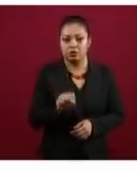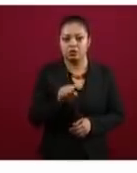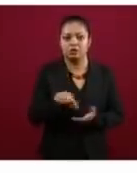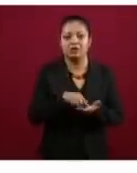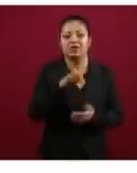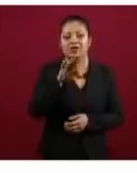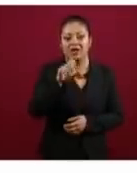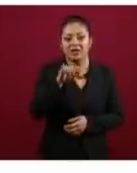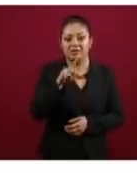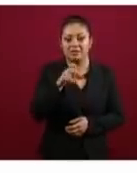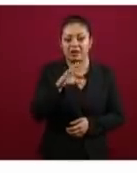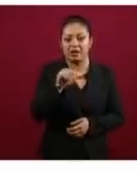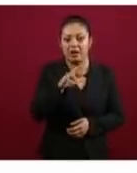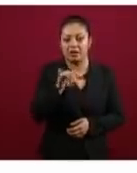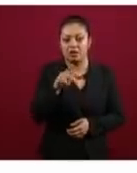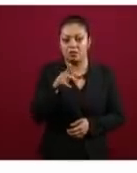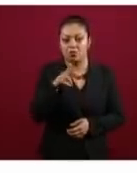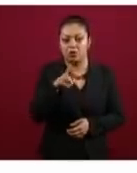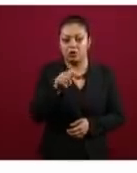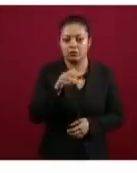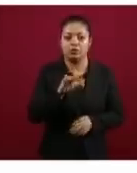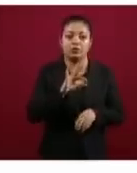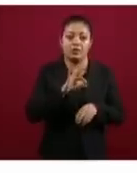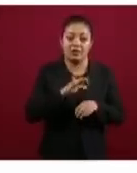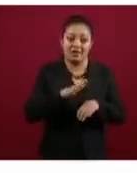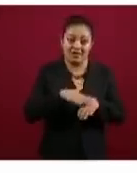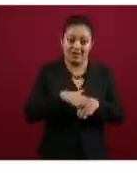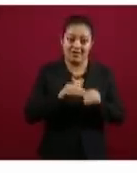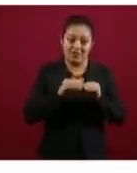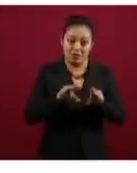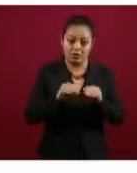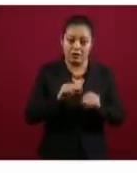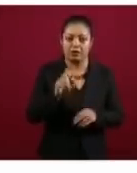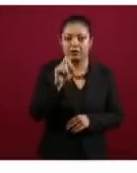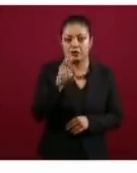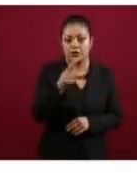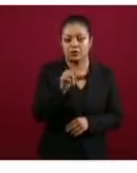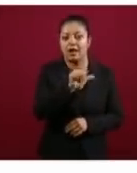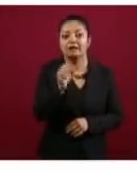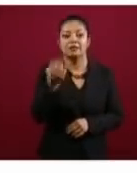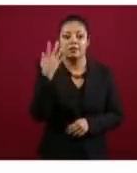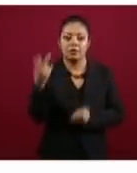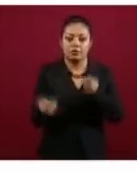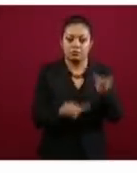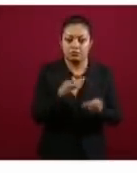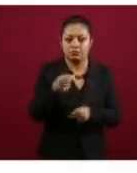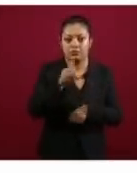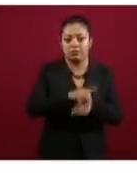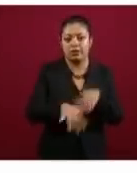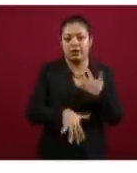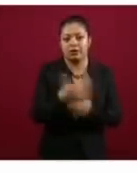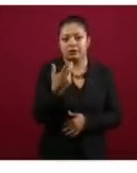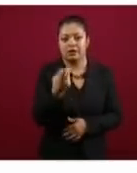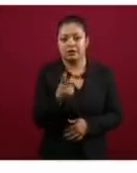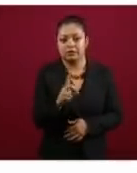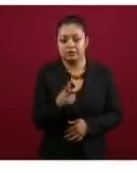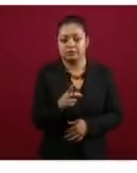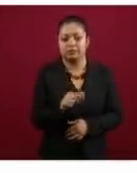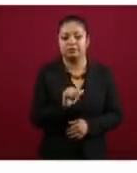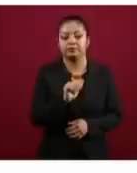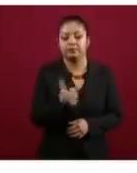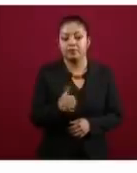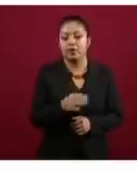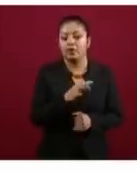Puerto, la asamblea informativa será el 30 de noviembre y la asamblea consultiva el 15 de diciembre. Y